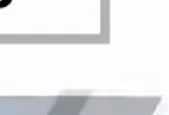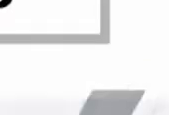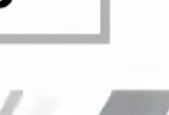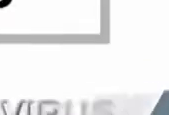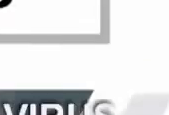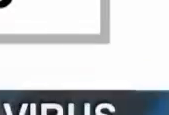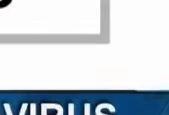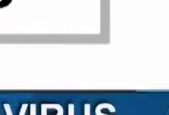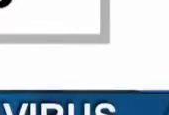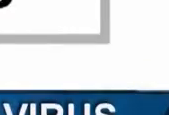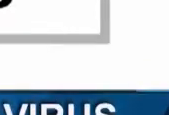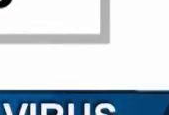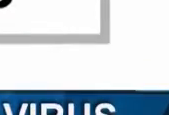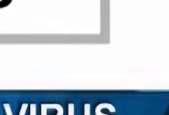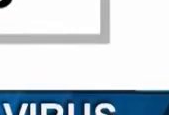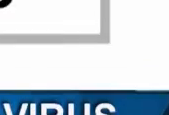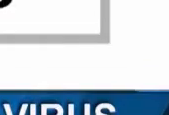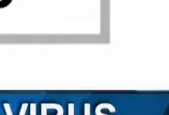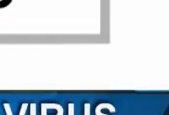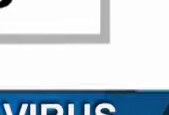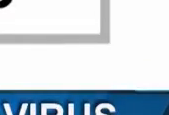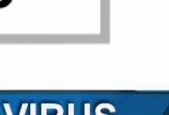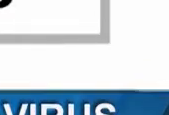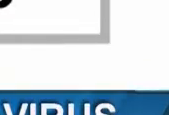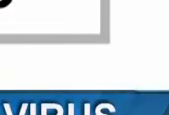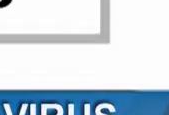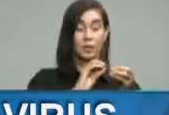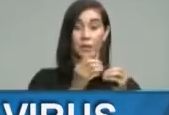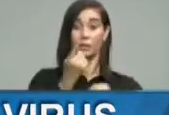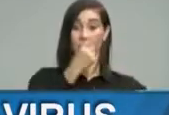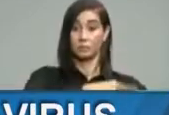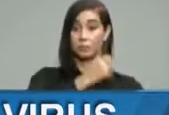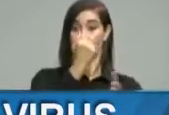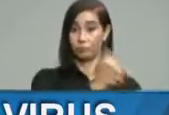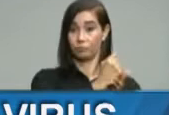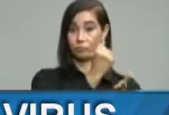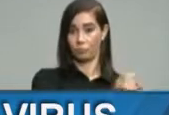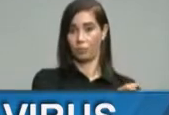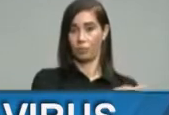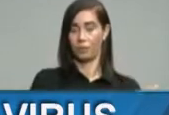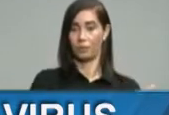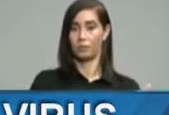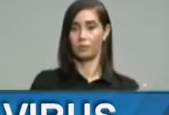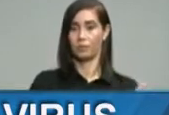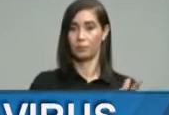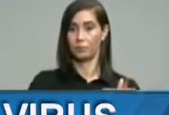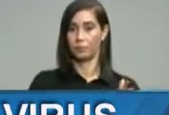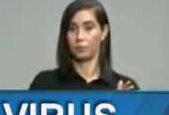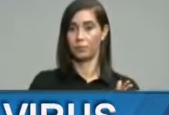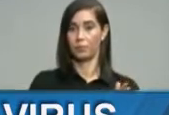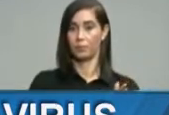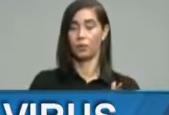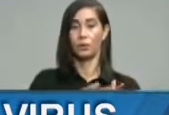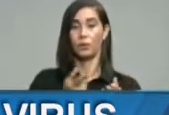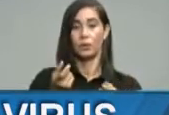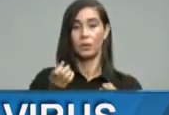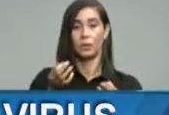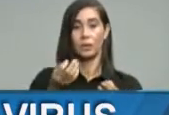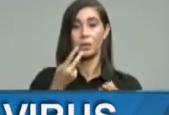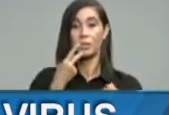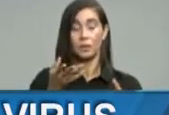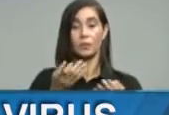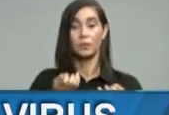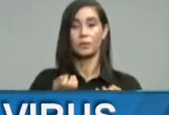continúan disminuyendo las muertes y los contagios por coronavirus en el país. Lo que quiero decir es que entre el día 20 de